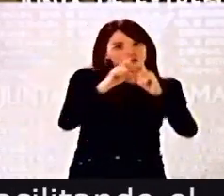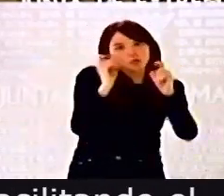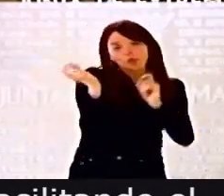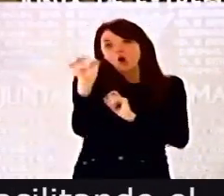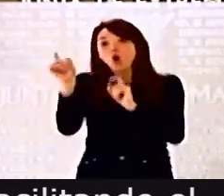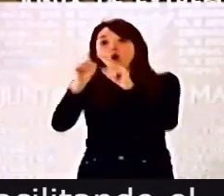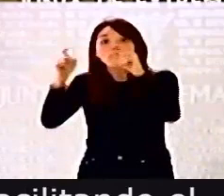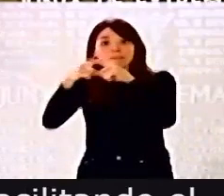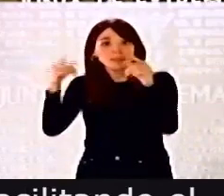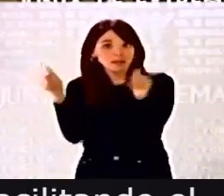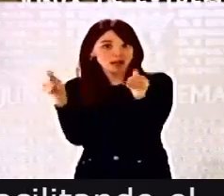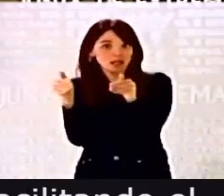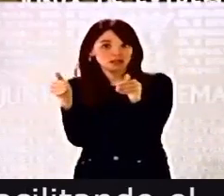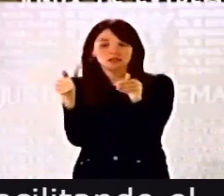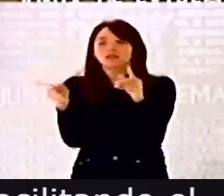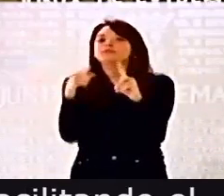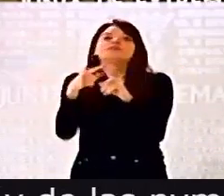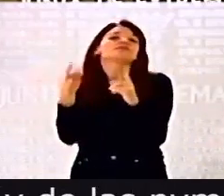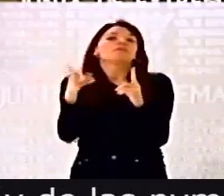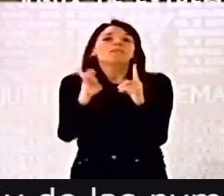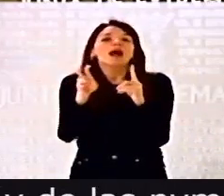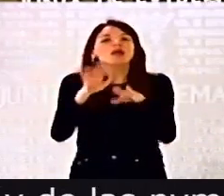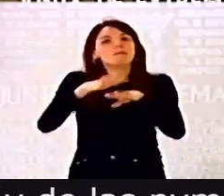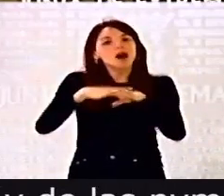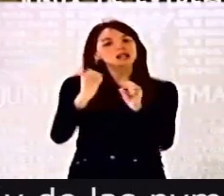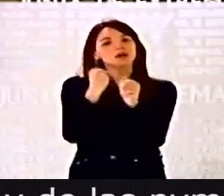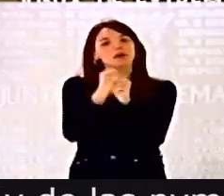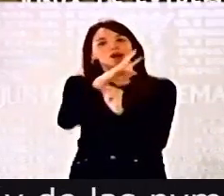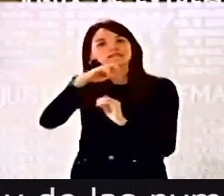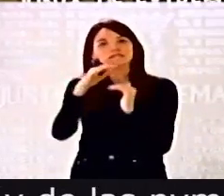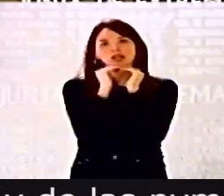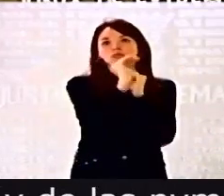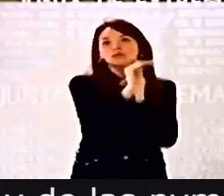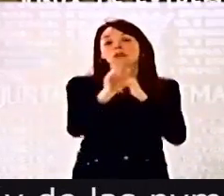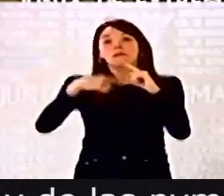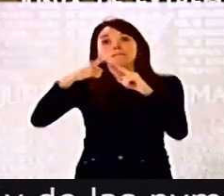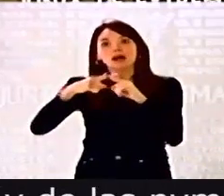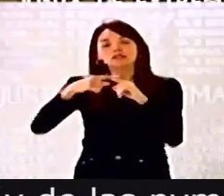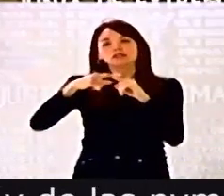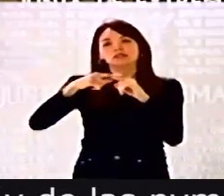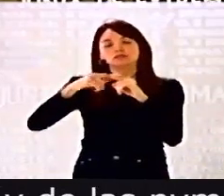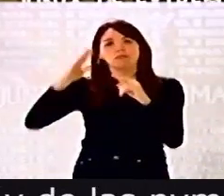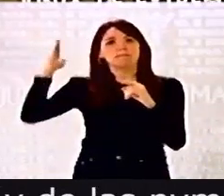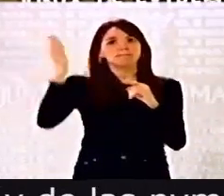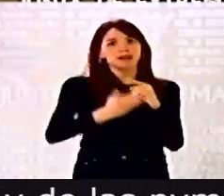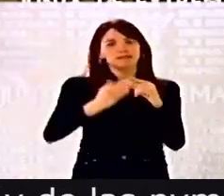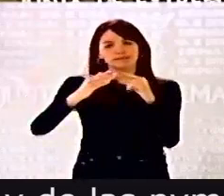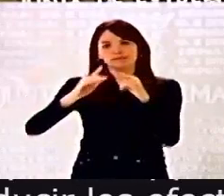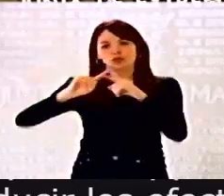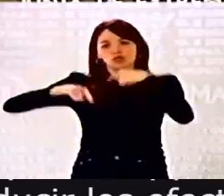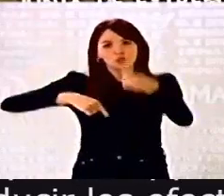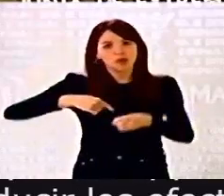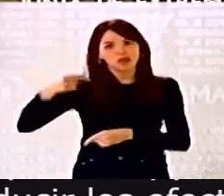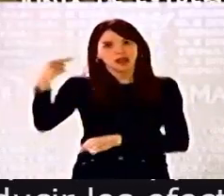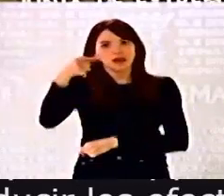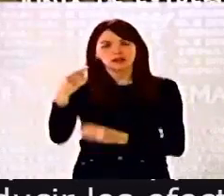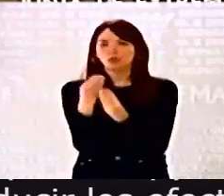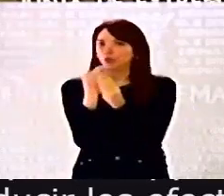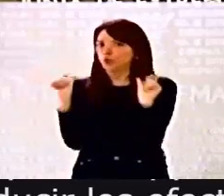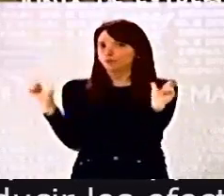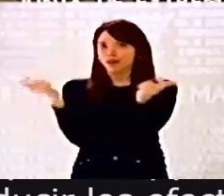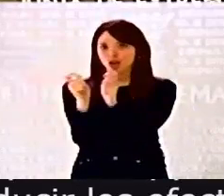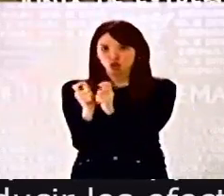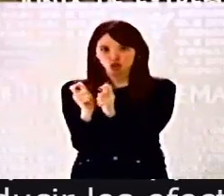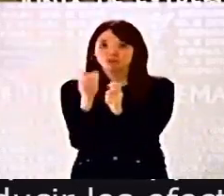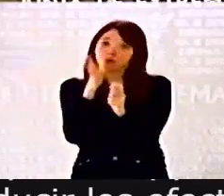las pymes, que sirva para mantener y asegurar el empleo y reducir los efectos negativos del COVID-19. Se estima